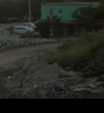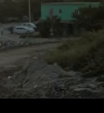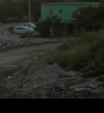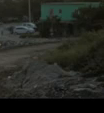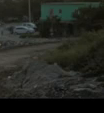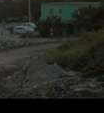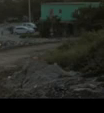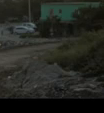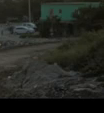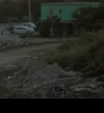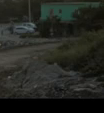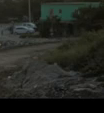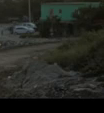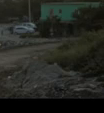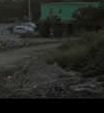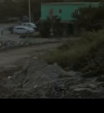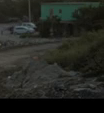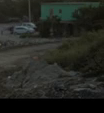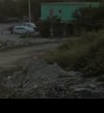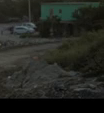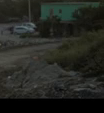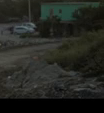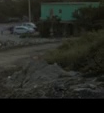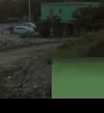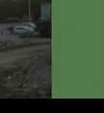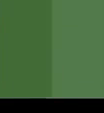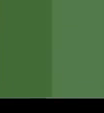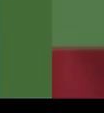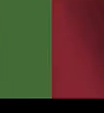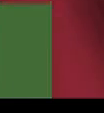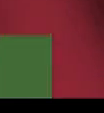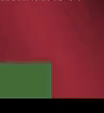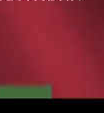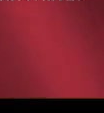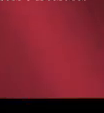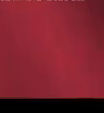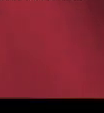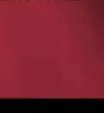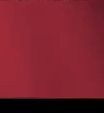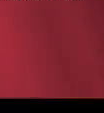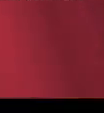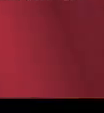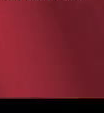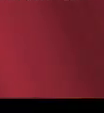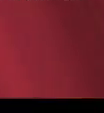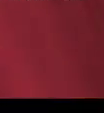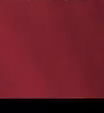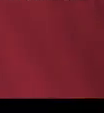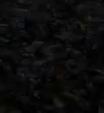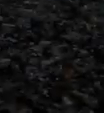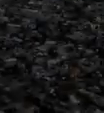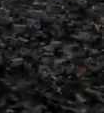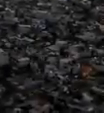Cabos, la SEDATU transforma a México desde sus ciudades. Gobierno de México.